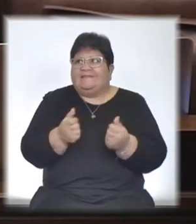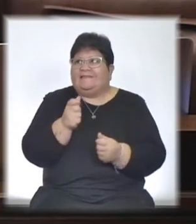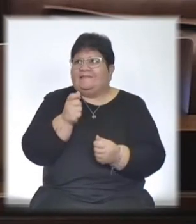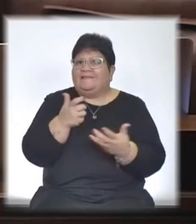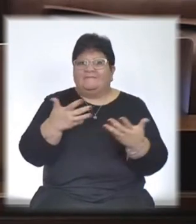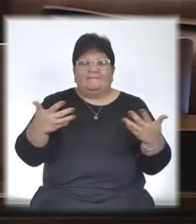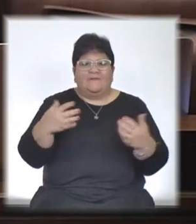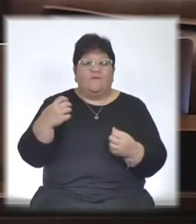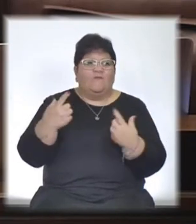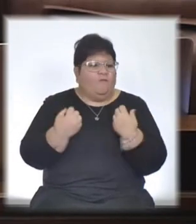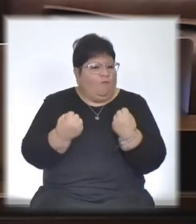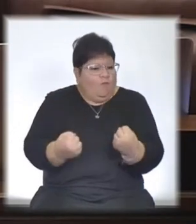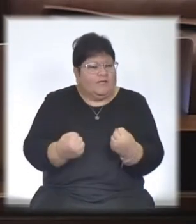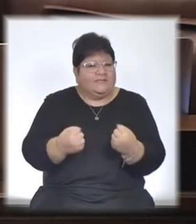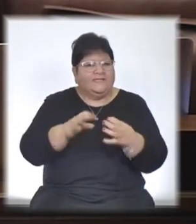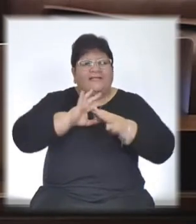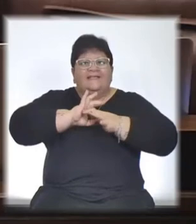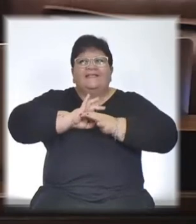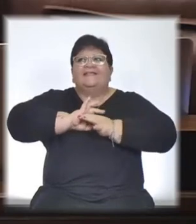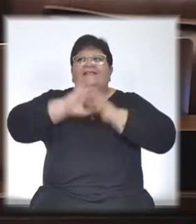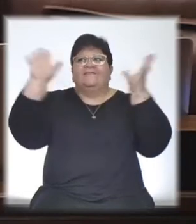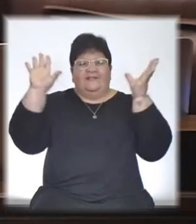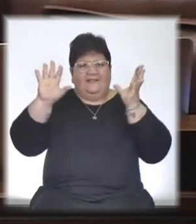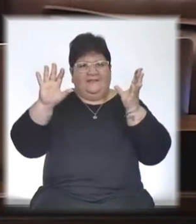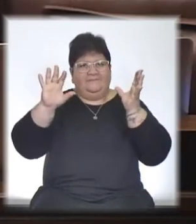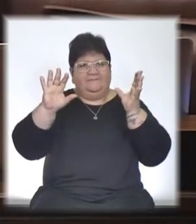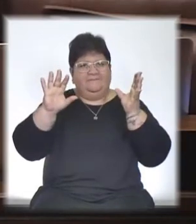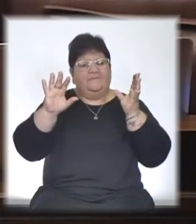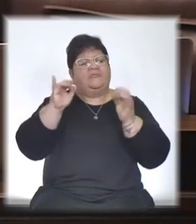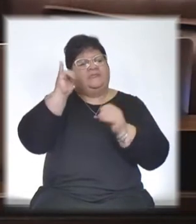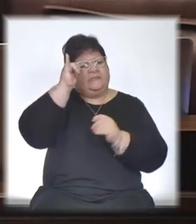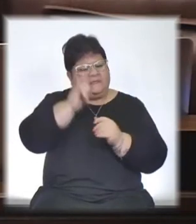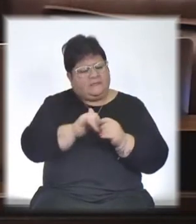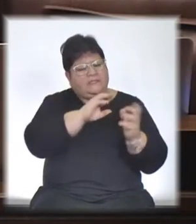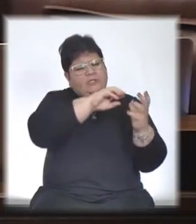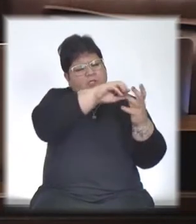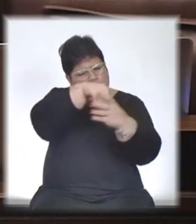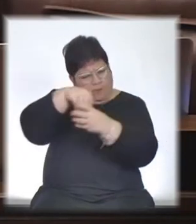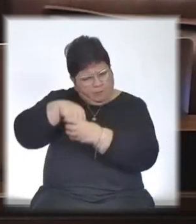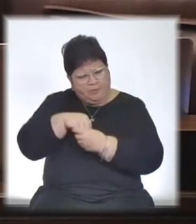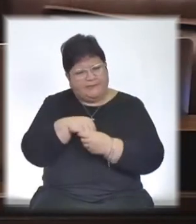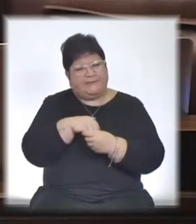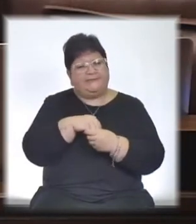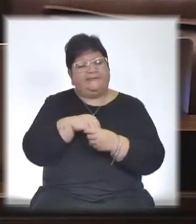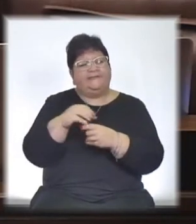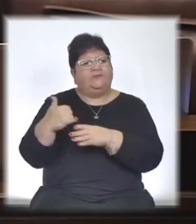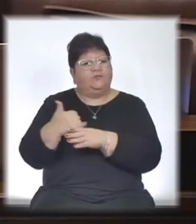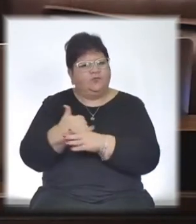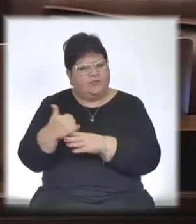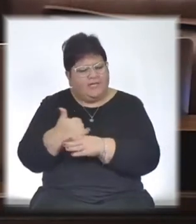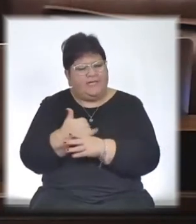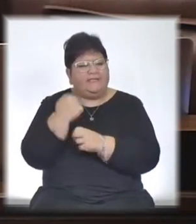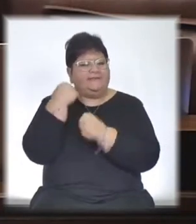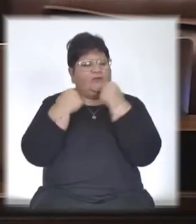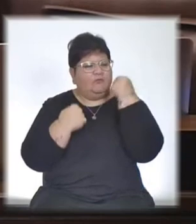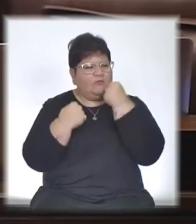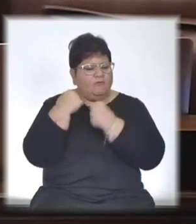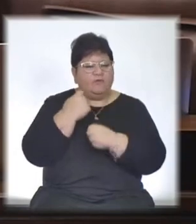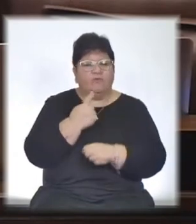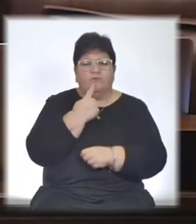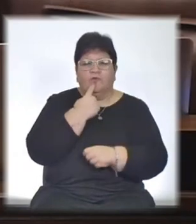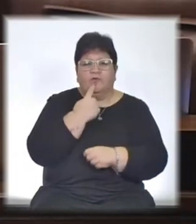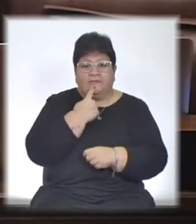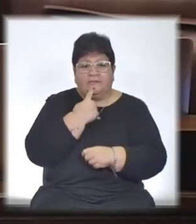Por lo mismo, haciendo abstracción de los componentes institucionales, políticos, económicos que incidieron en el derrumbe de la